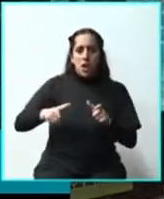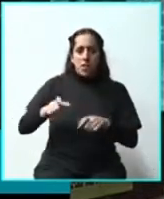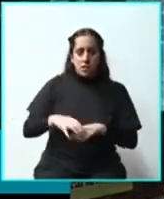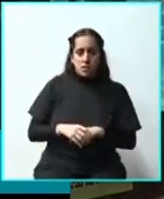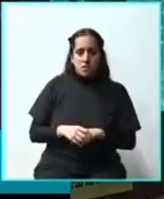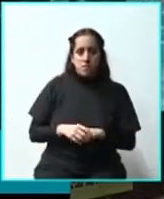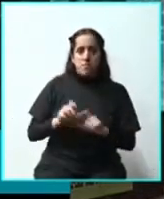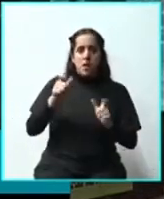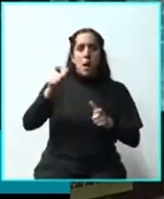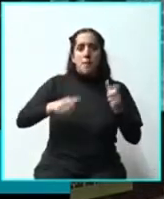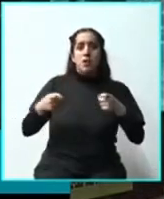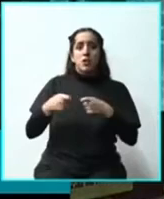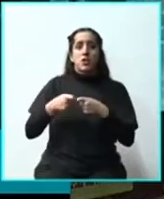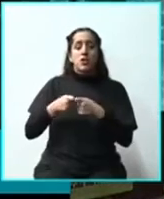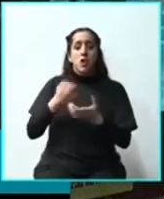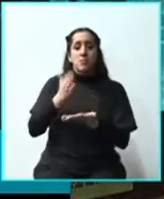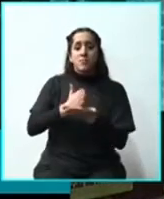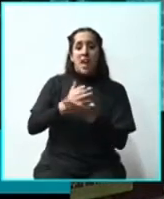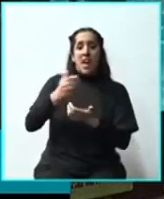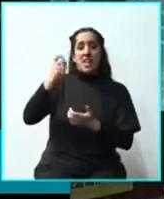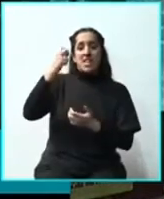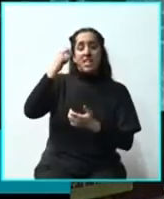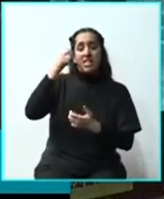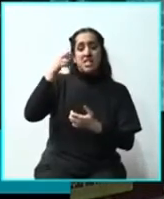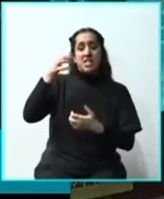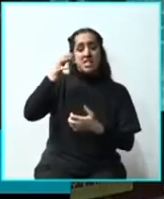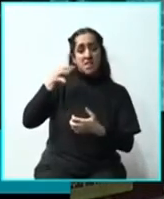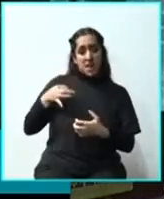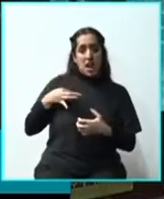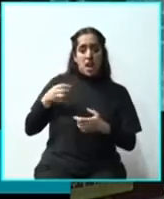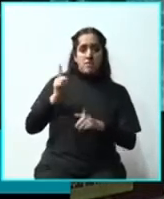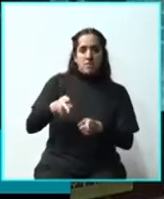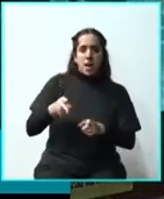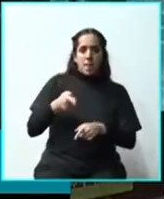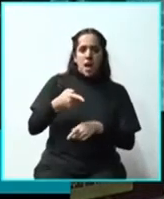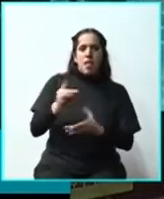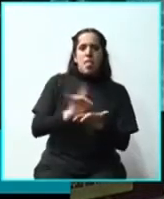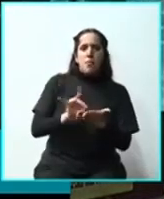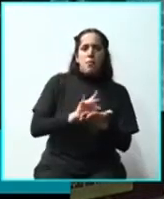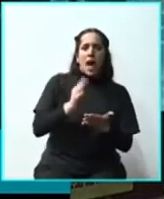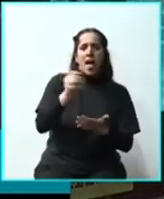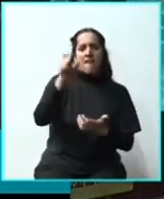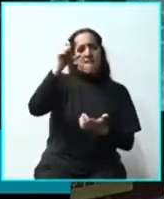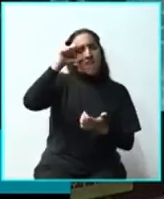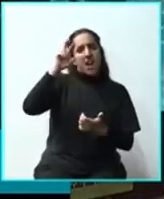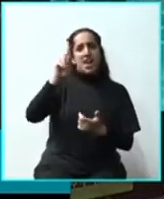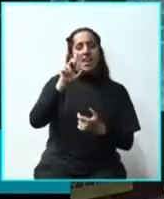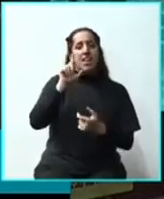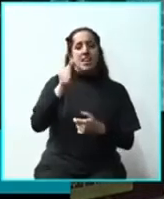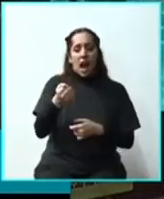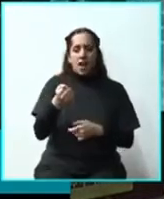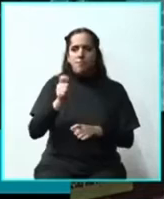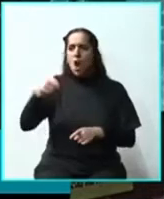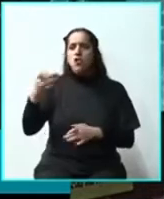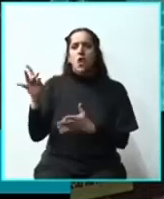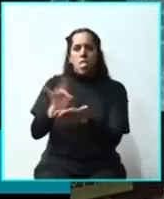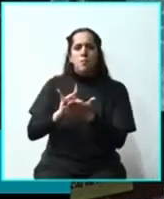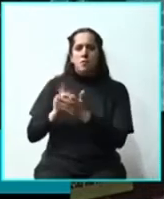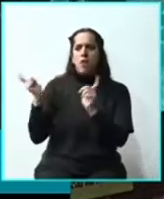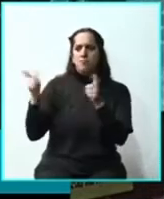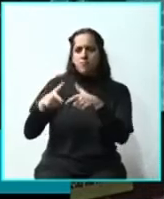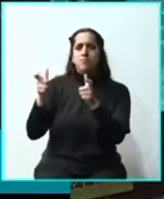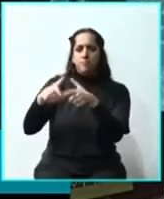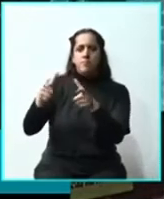de la Asociación de Derechos Civiles. La diputada Neira y otros diputados tuvieron algunos encuentros y